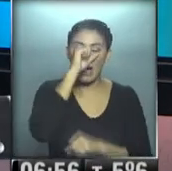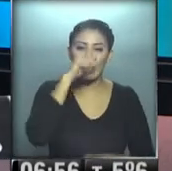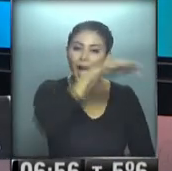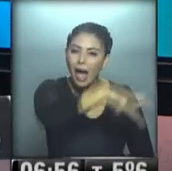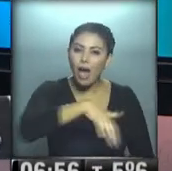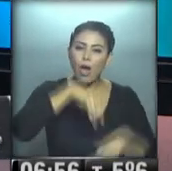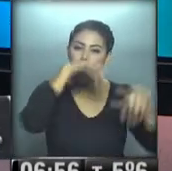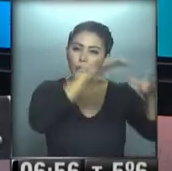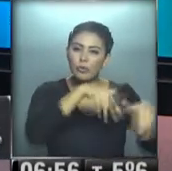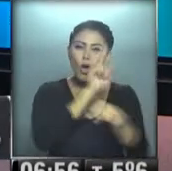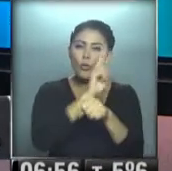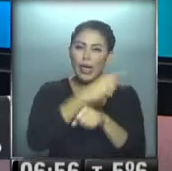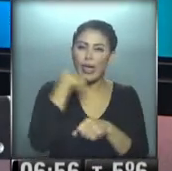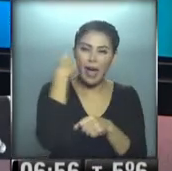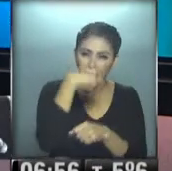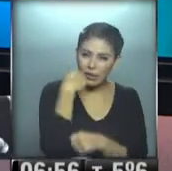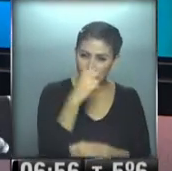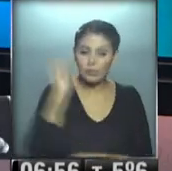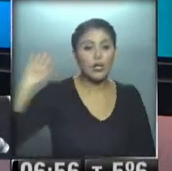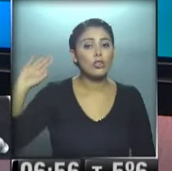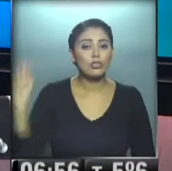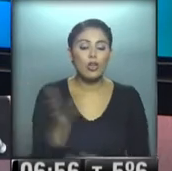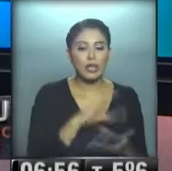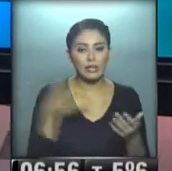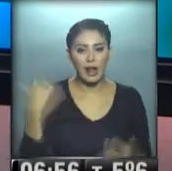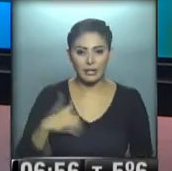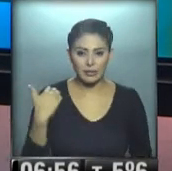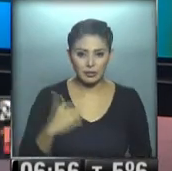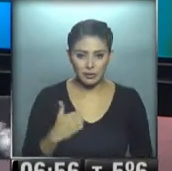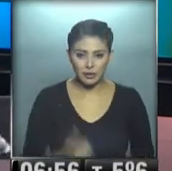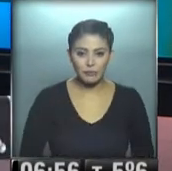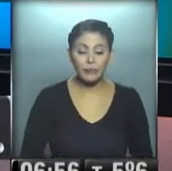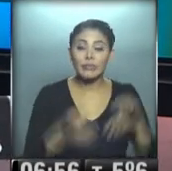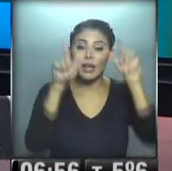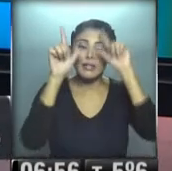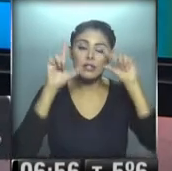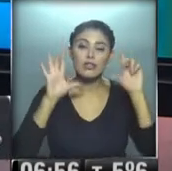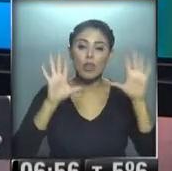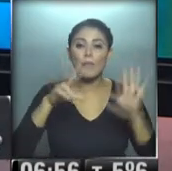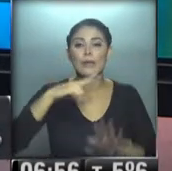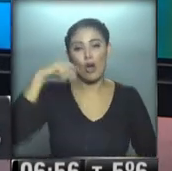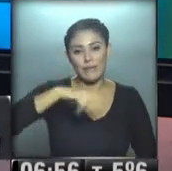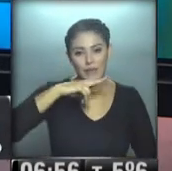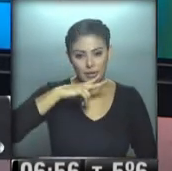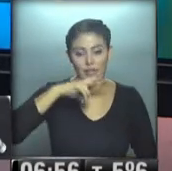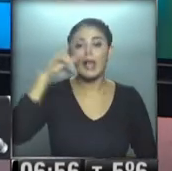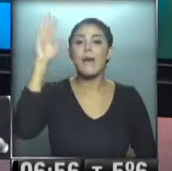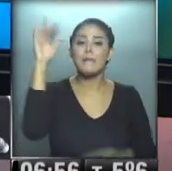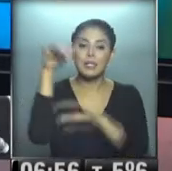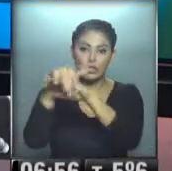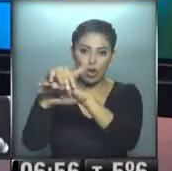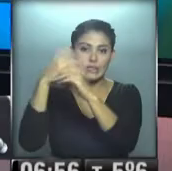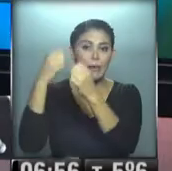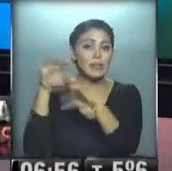que crían el ganado, en todo el territorio del país. Y atención, viernes, hoy es viernes, Misiones, empezamos